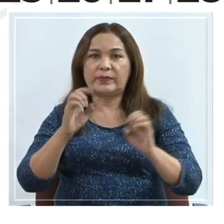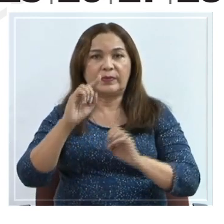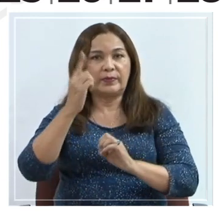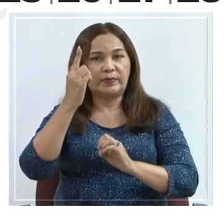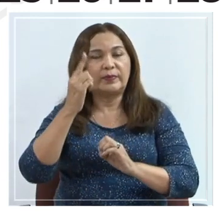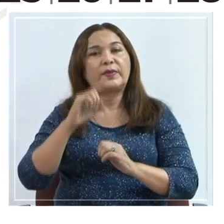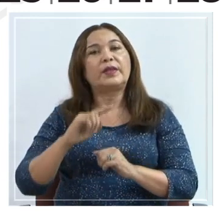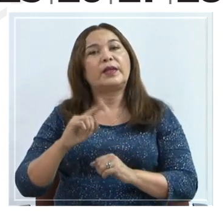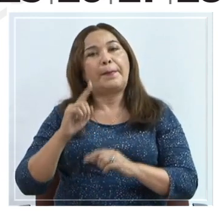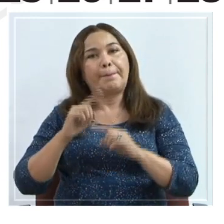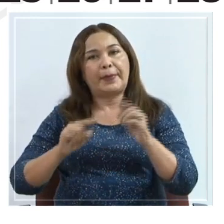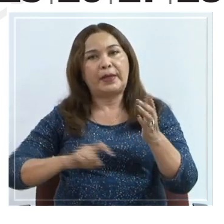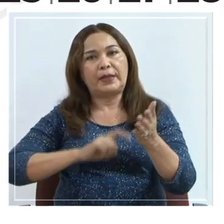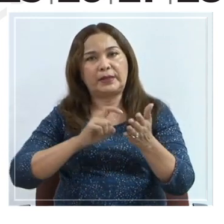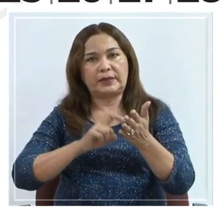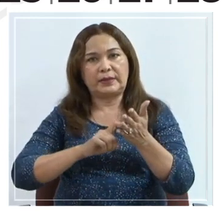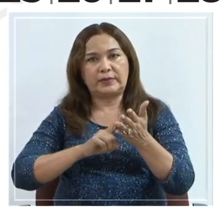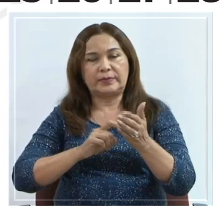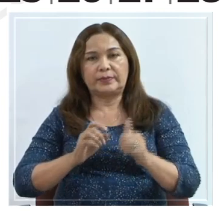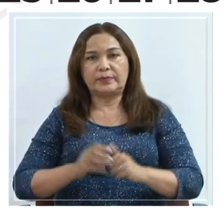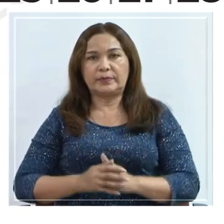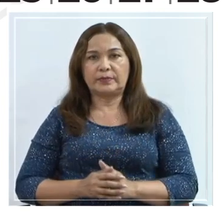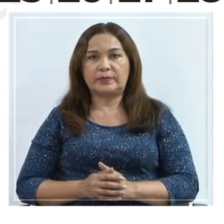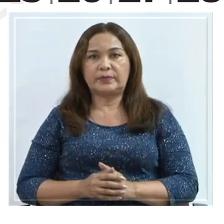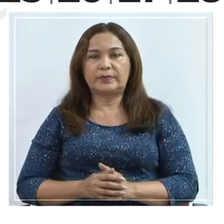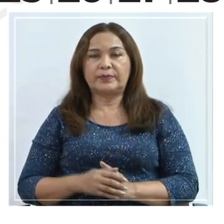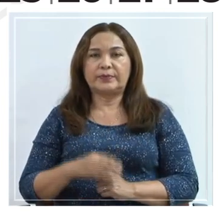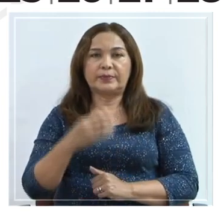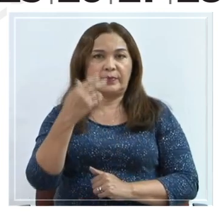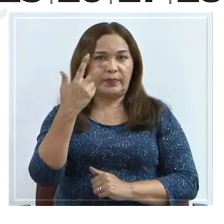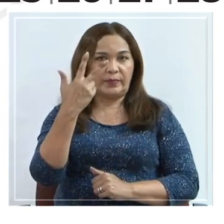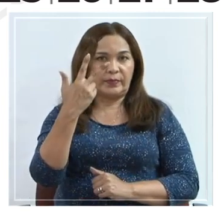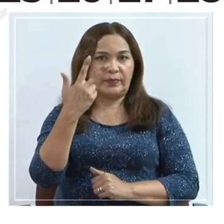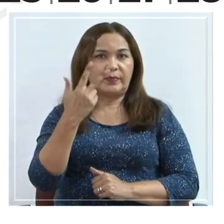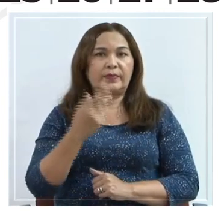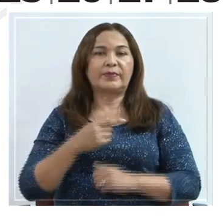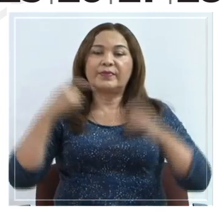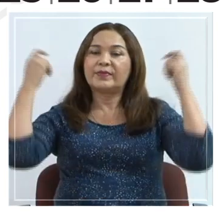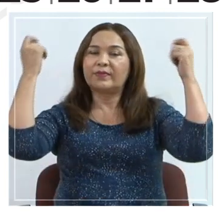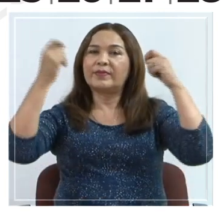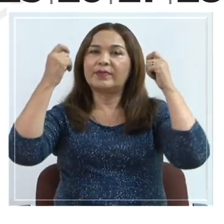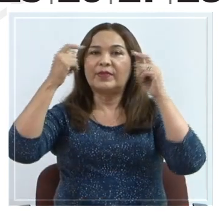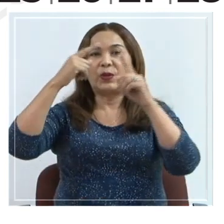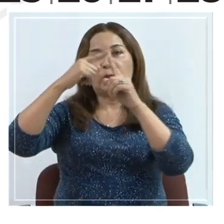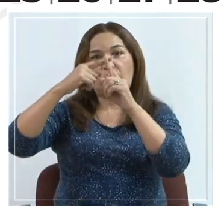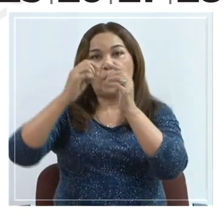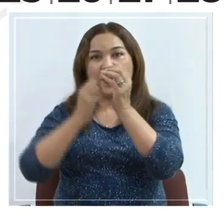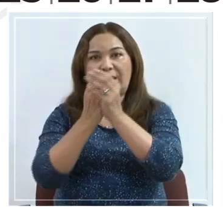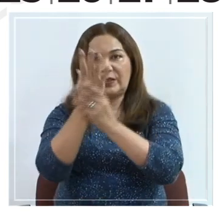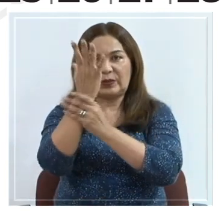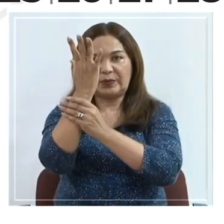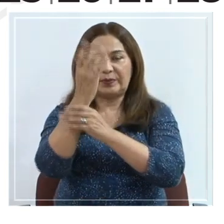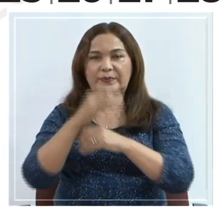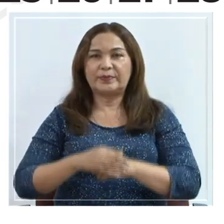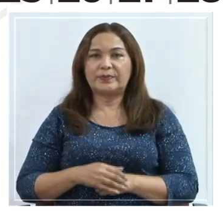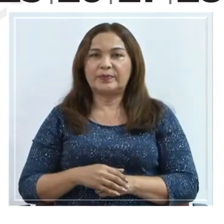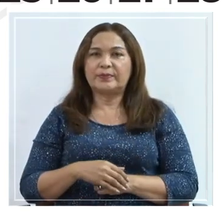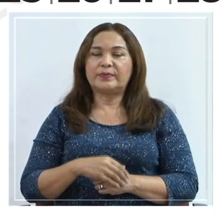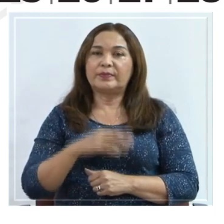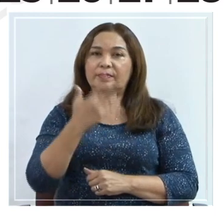educación primaria y media general día 3 celebración de la cruz de mayo